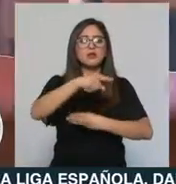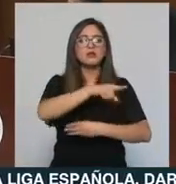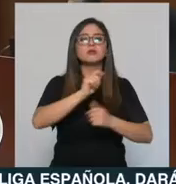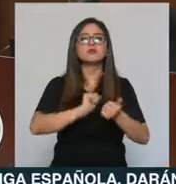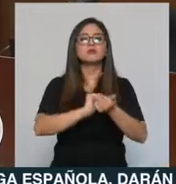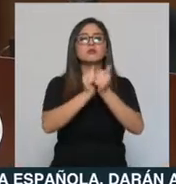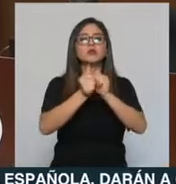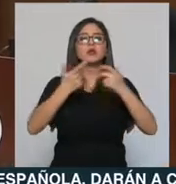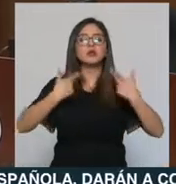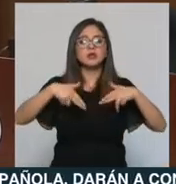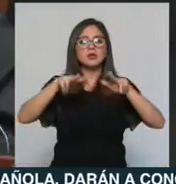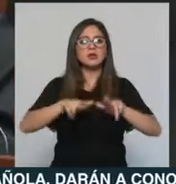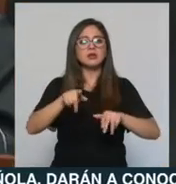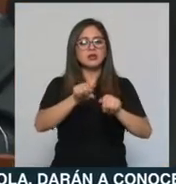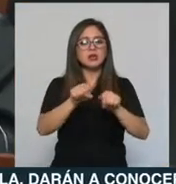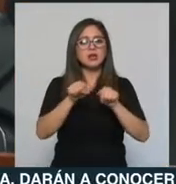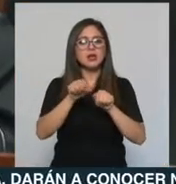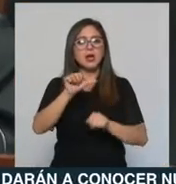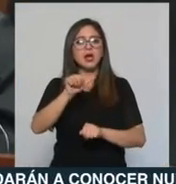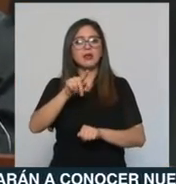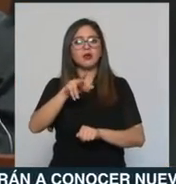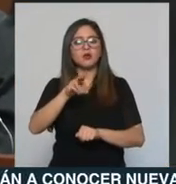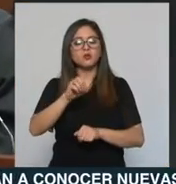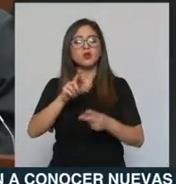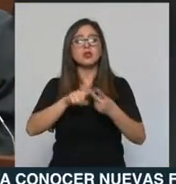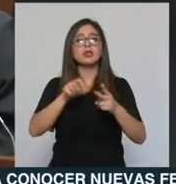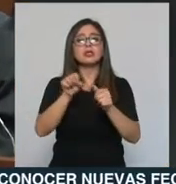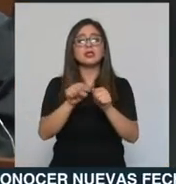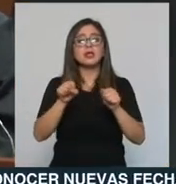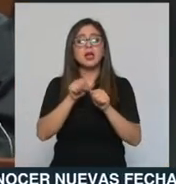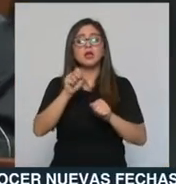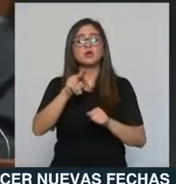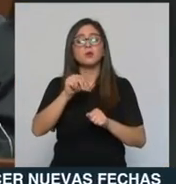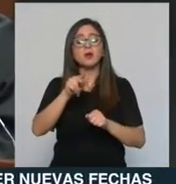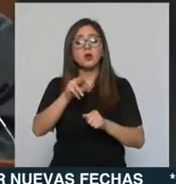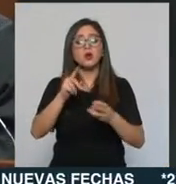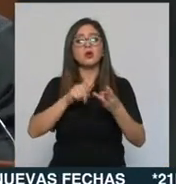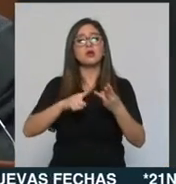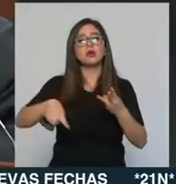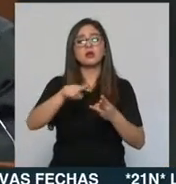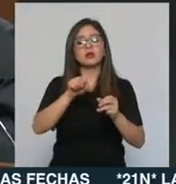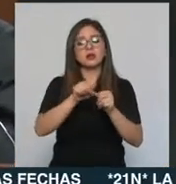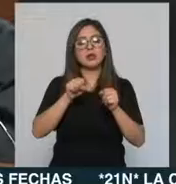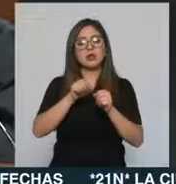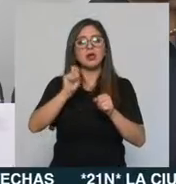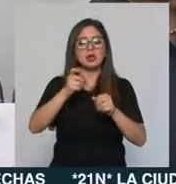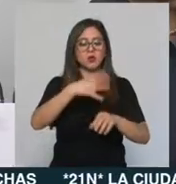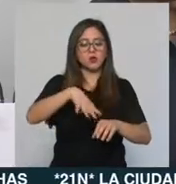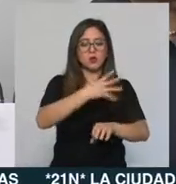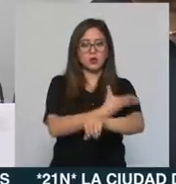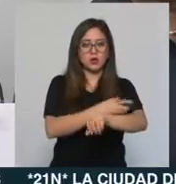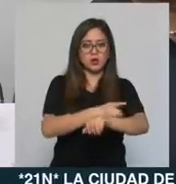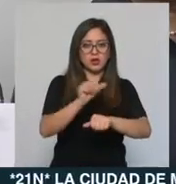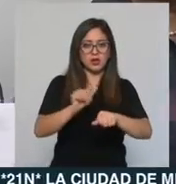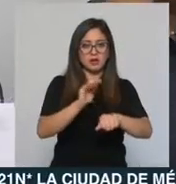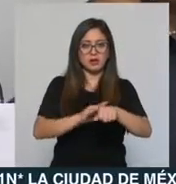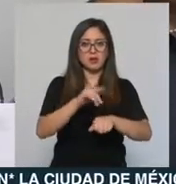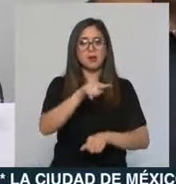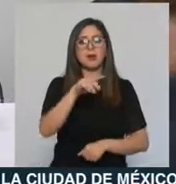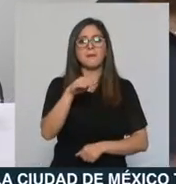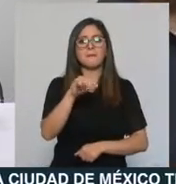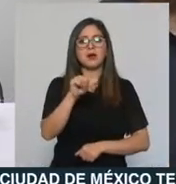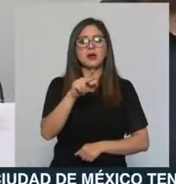la Sala Anticorrupción, la Sala Superior y la Sala Ordinaria del Tribunal de Justicia Administrativa. Mariana